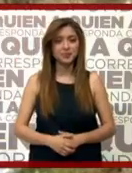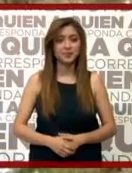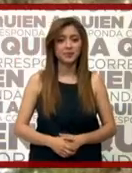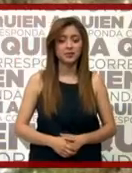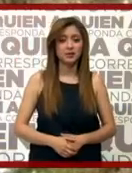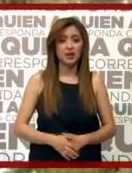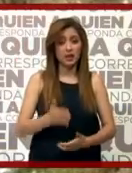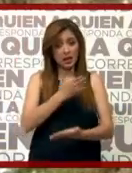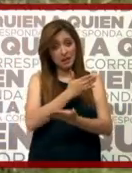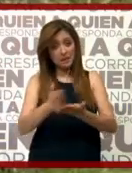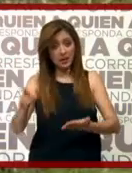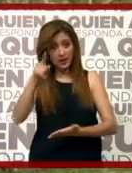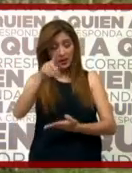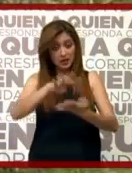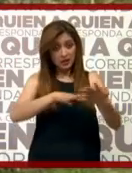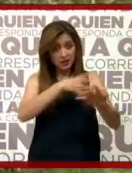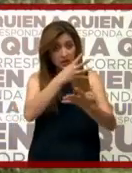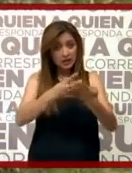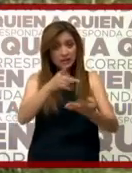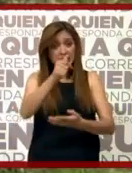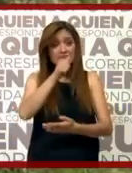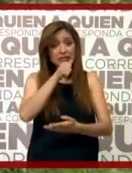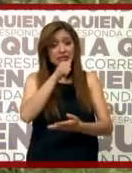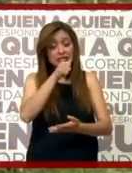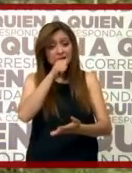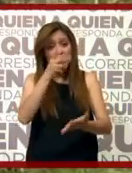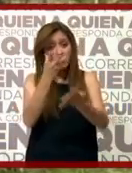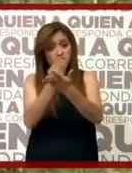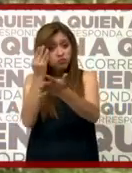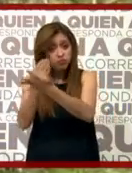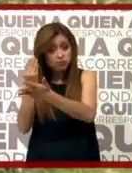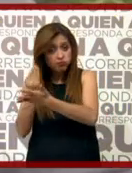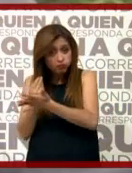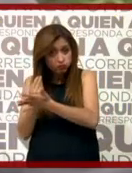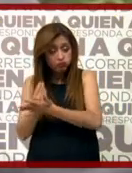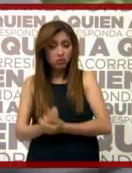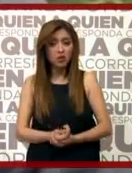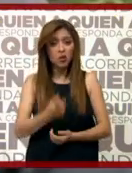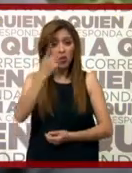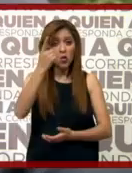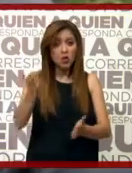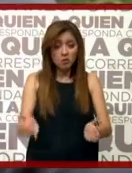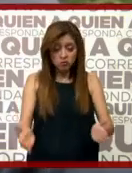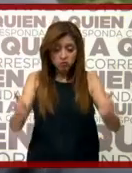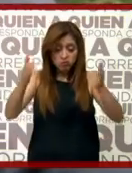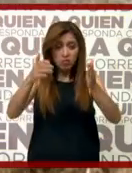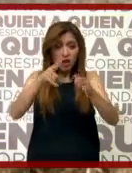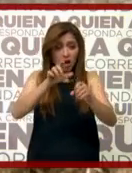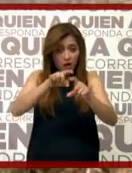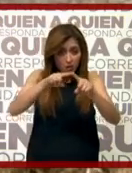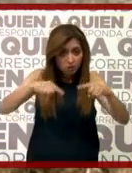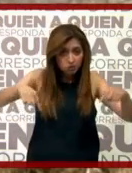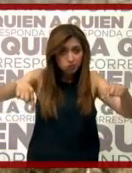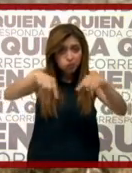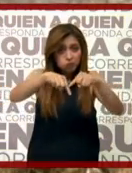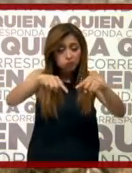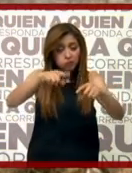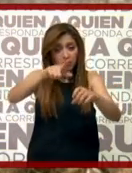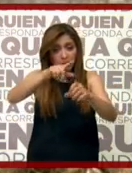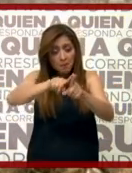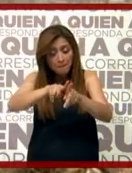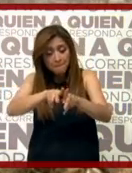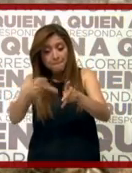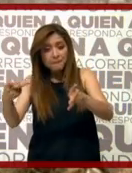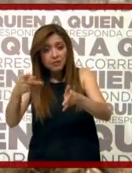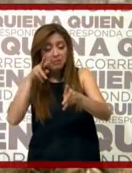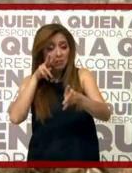una de las alcantarillas está sin terminar. Solamente taparon un costado y pues el otro está totalmente destapado. Y al final de